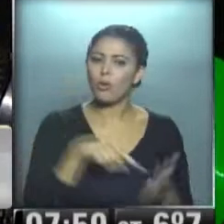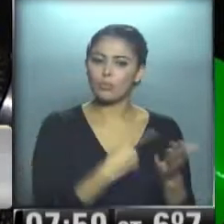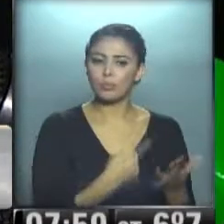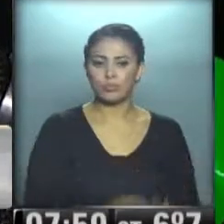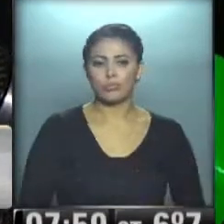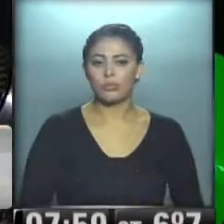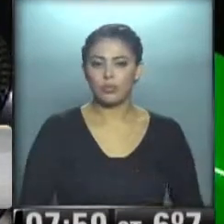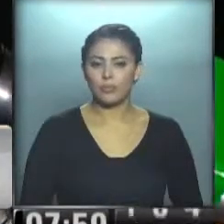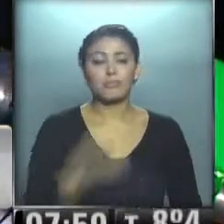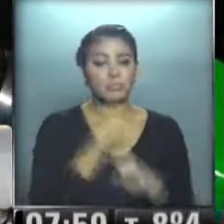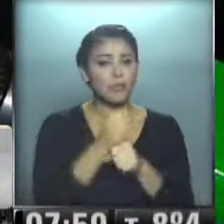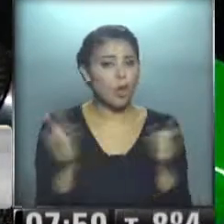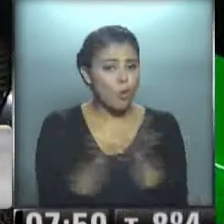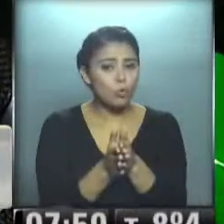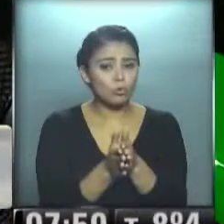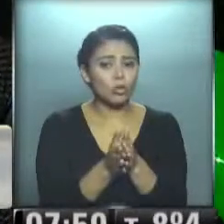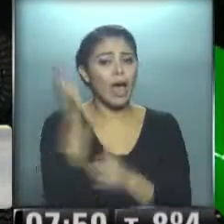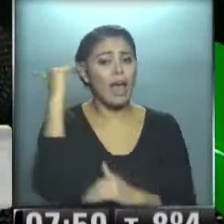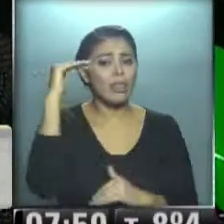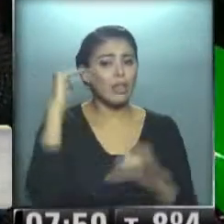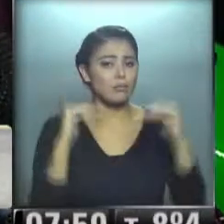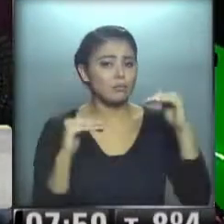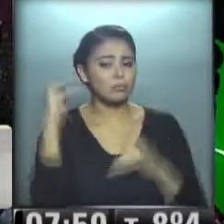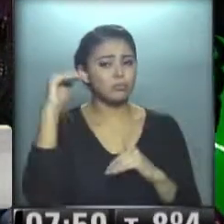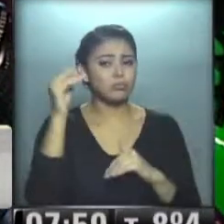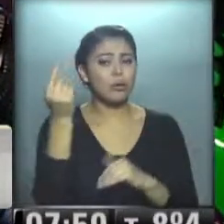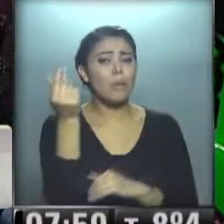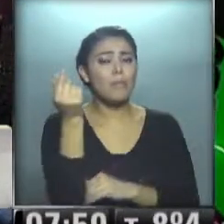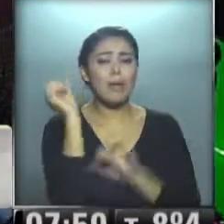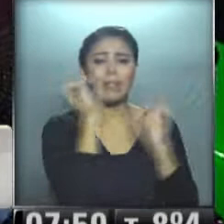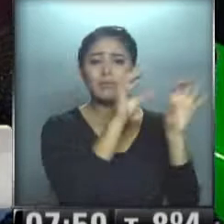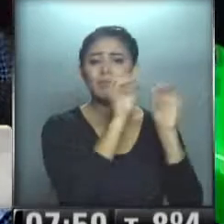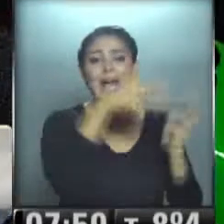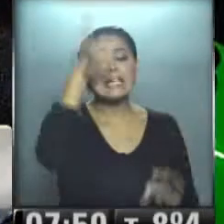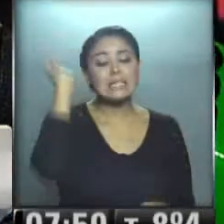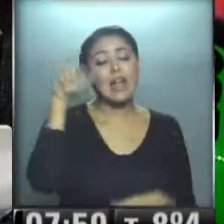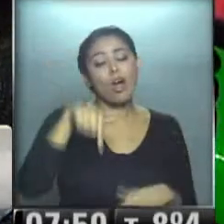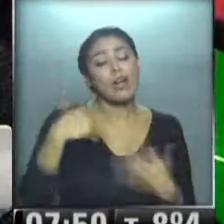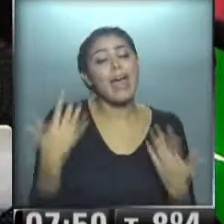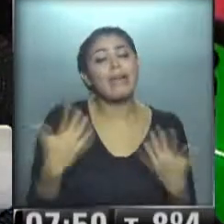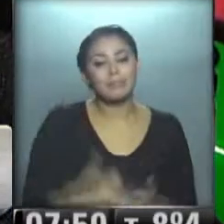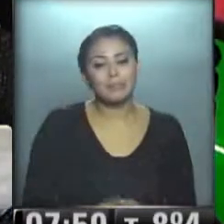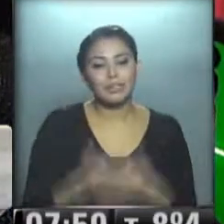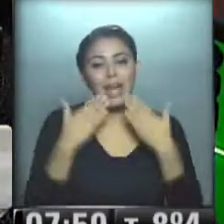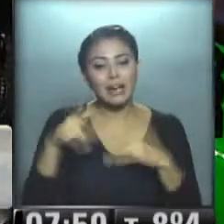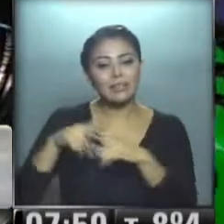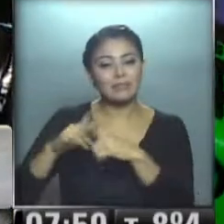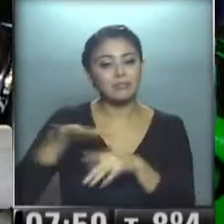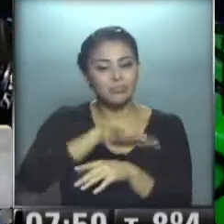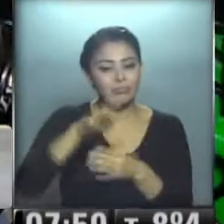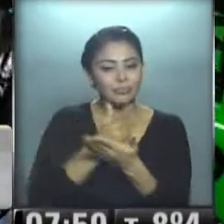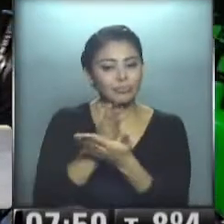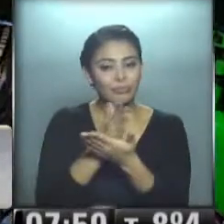hacer una tarea conjunta. Estábamos desnivelados ahí, mucho dinero se iba para Chile y bueno, esperamos que ahora esta herramienta de zona franca